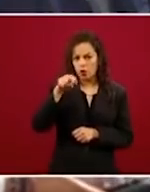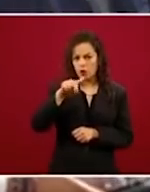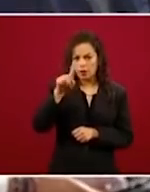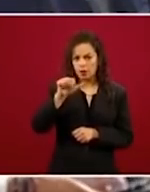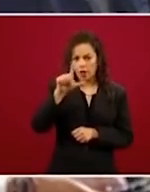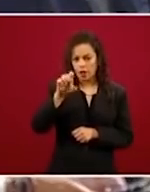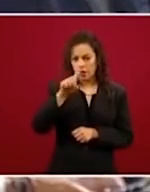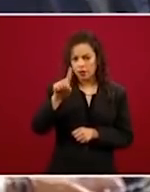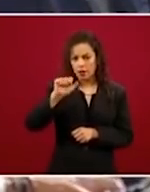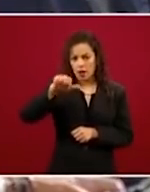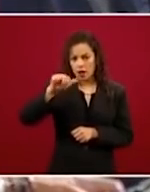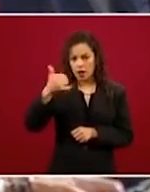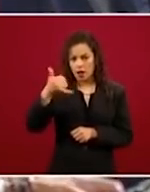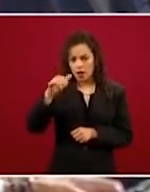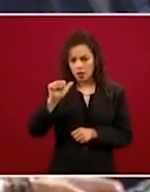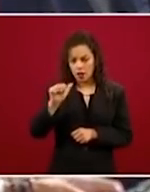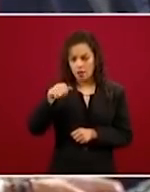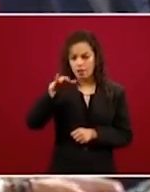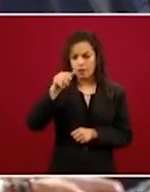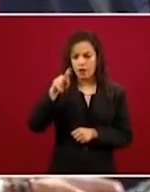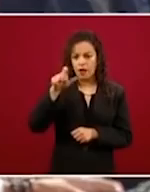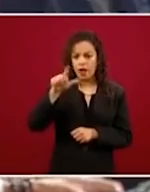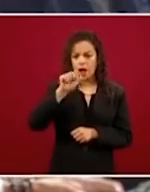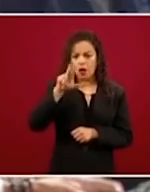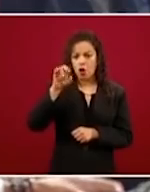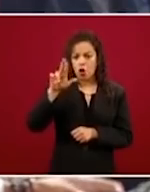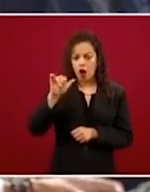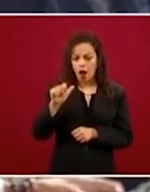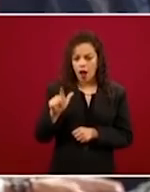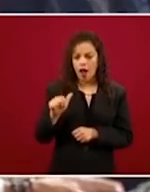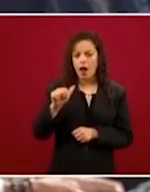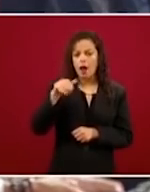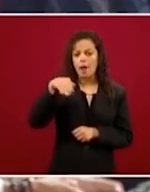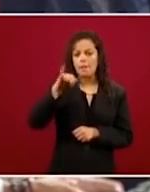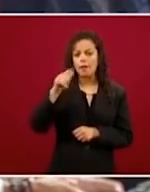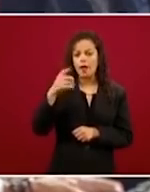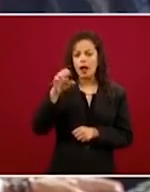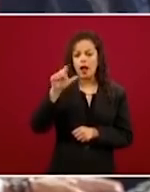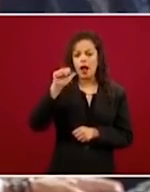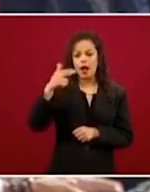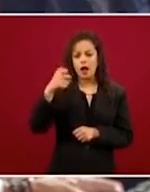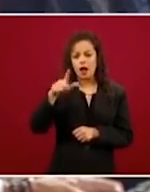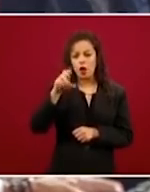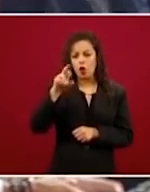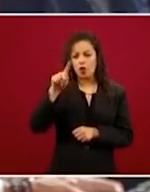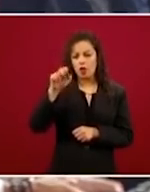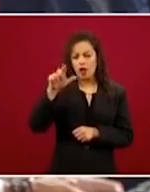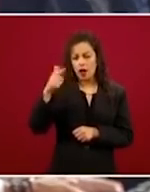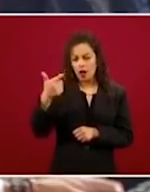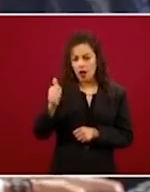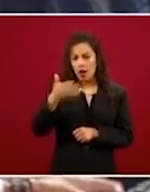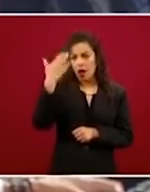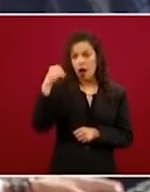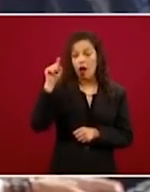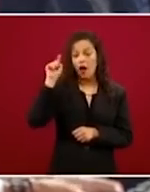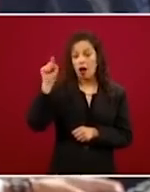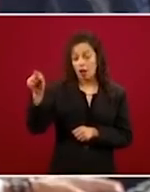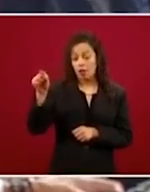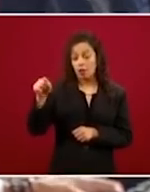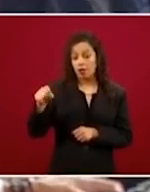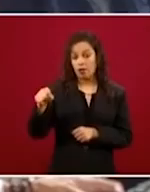anaya mikel arreola y to feel miguel ángel ortega que fungieron como titulares del